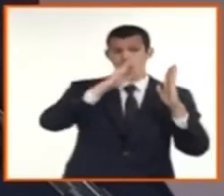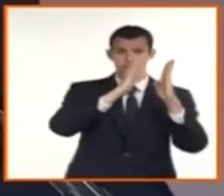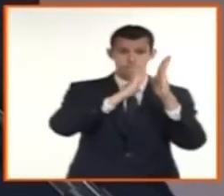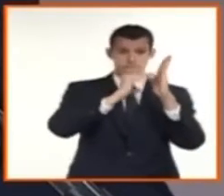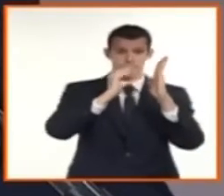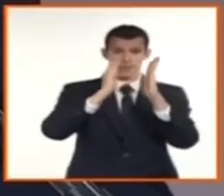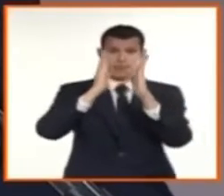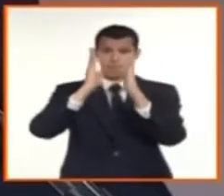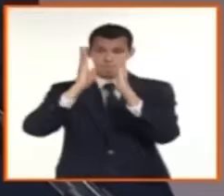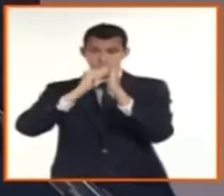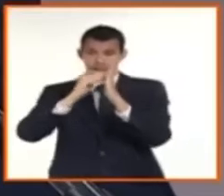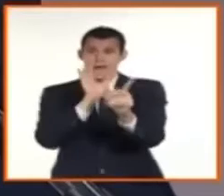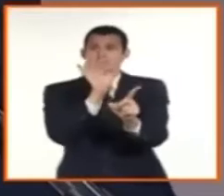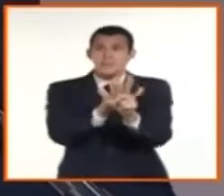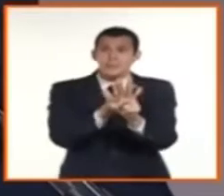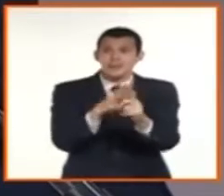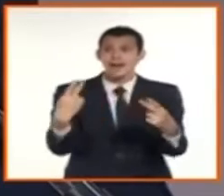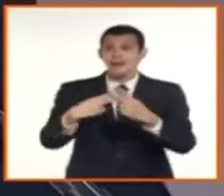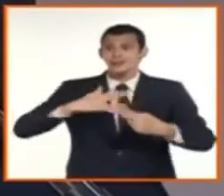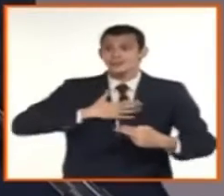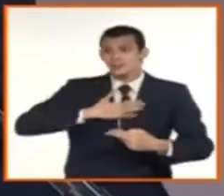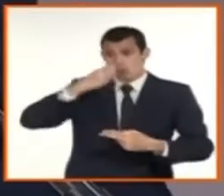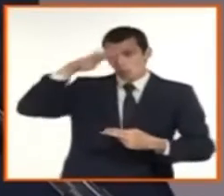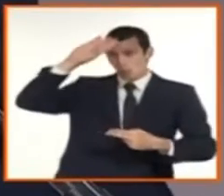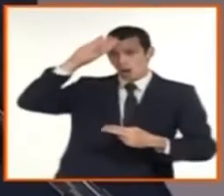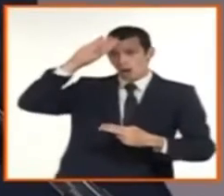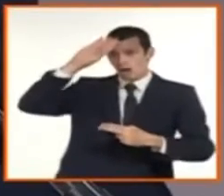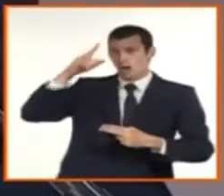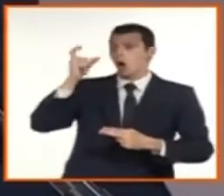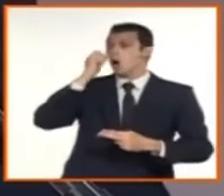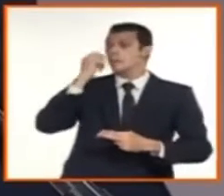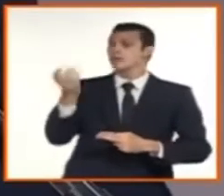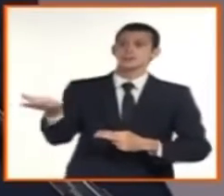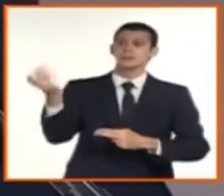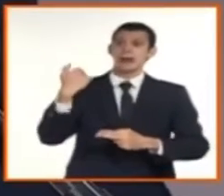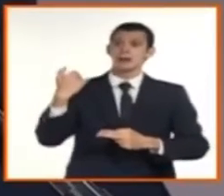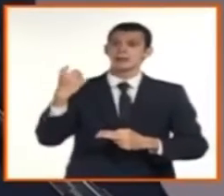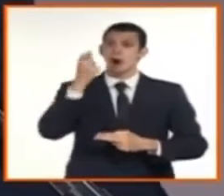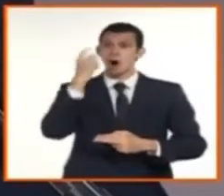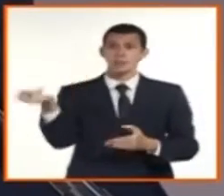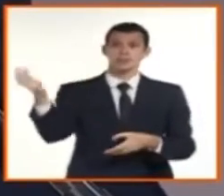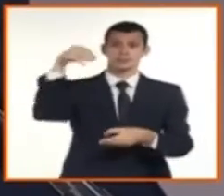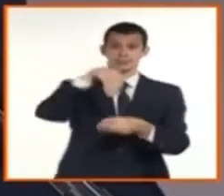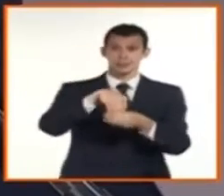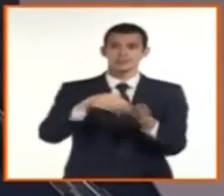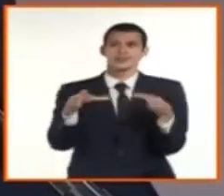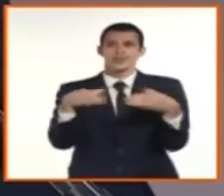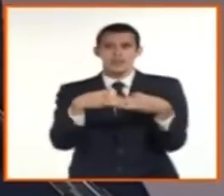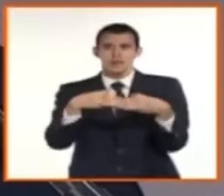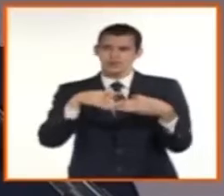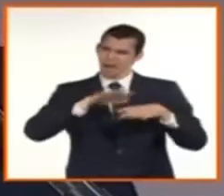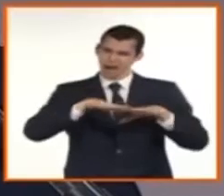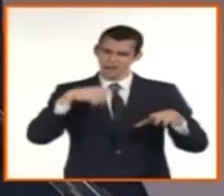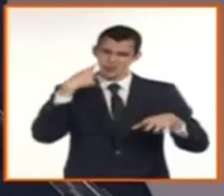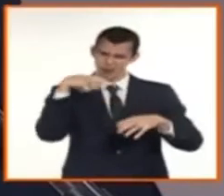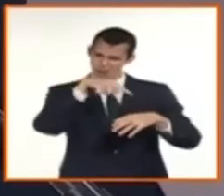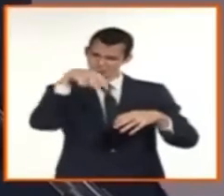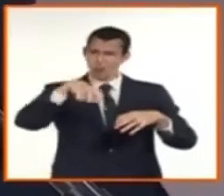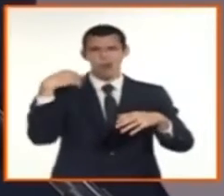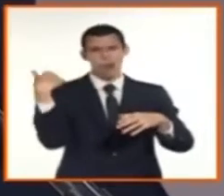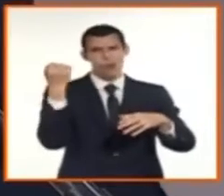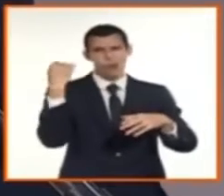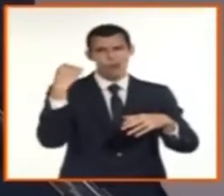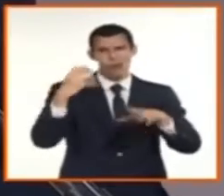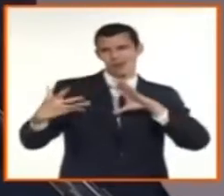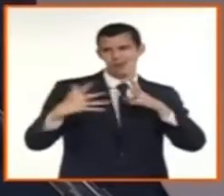atletas en este caso que serían talento estos campamentos van a ser reunidos un grupo de atletas talentos de